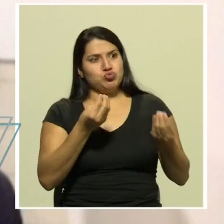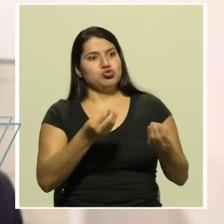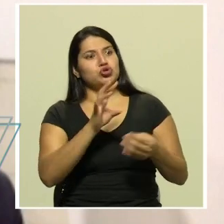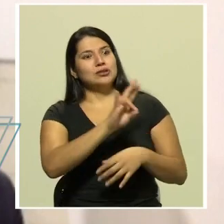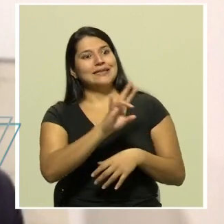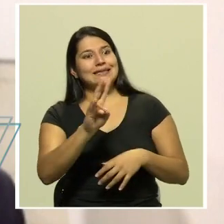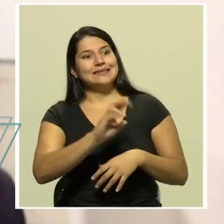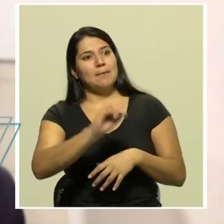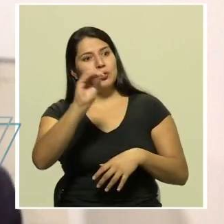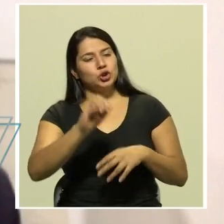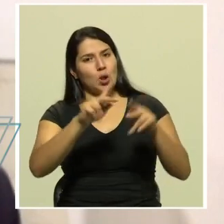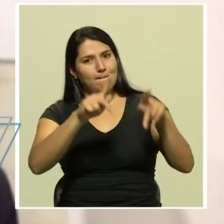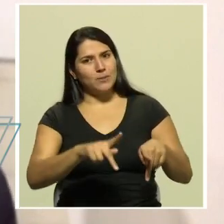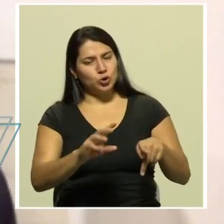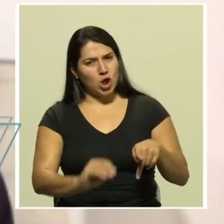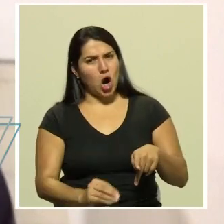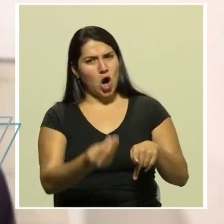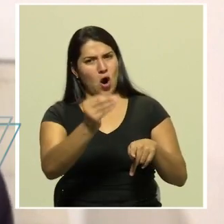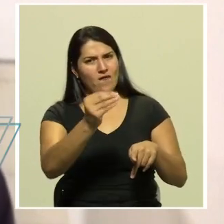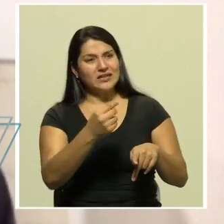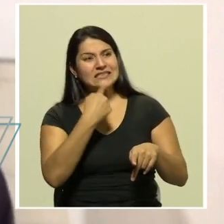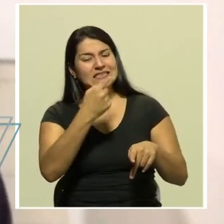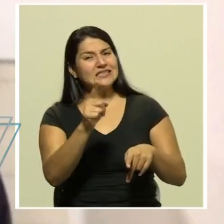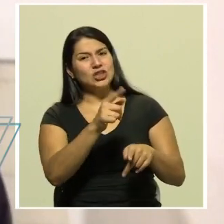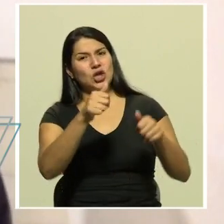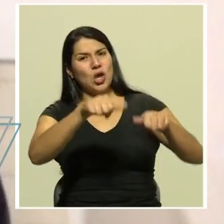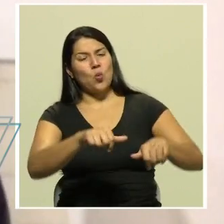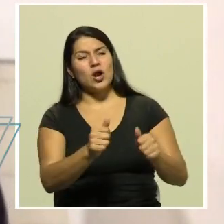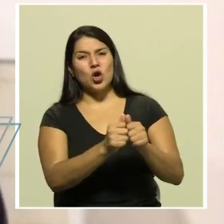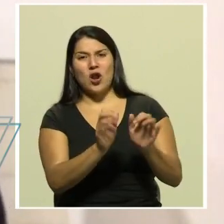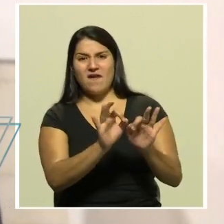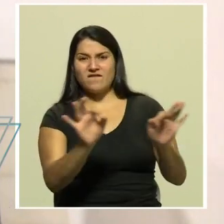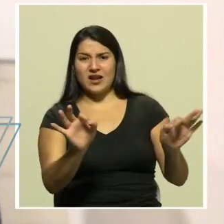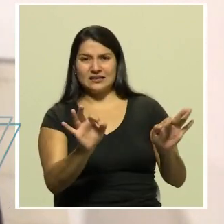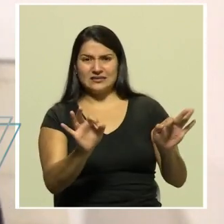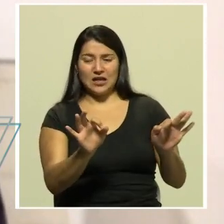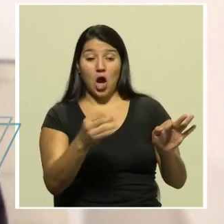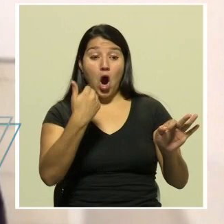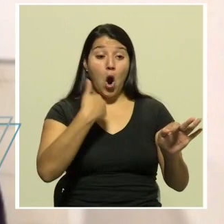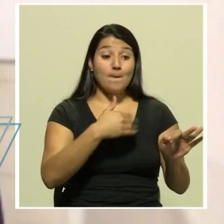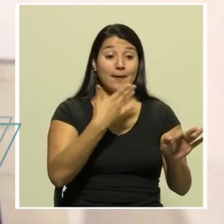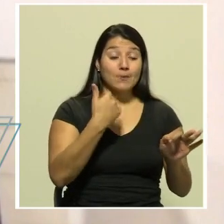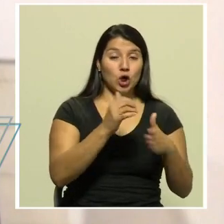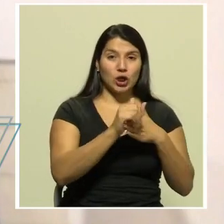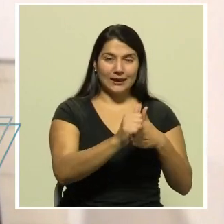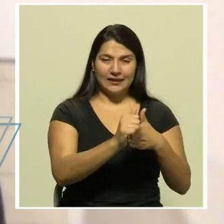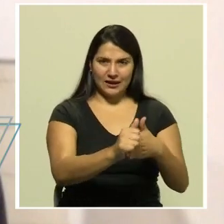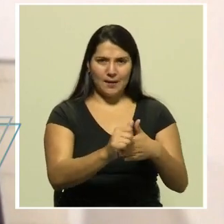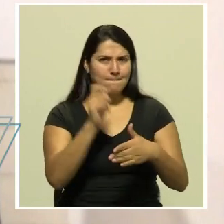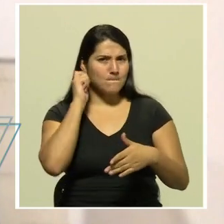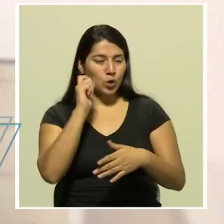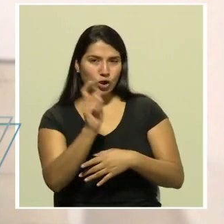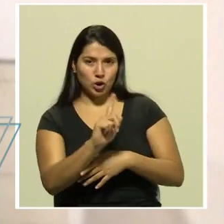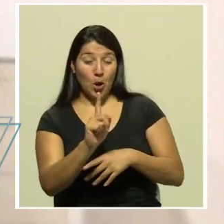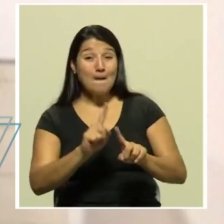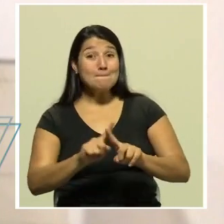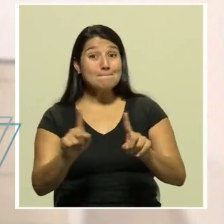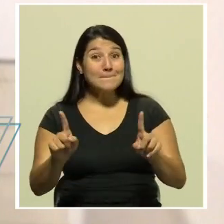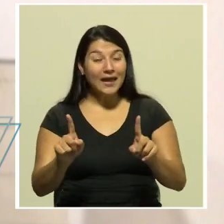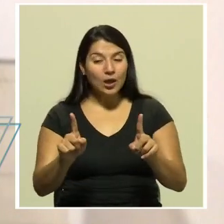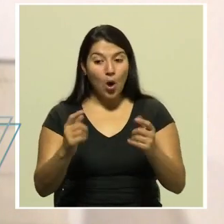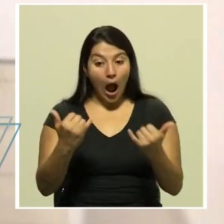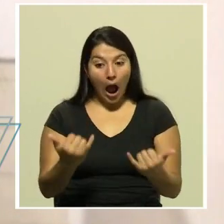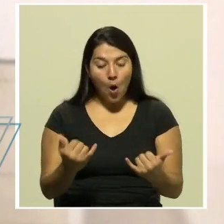jóvenes las que dicen que están en desacuerdo con la frase de que los hombres son mejores líderes que las mujeres. Pero bueno, en el año 2020 uno